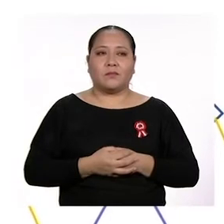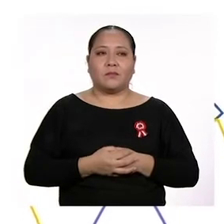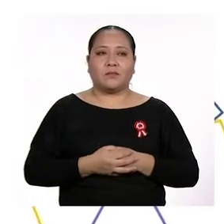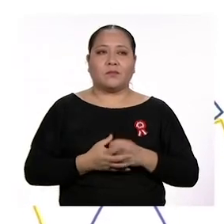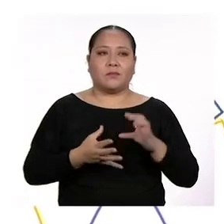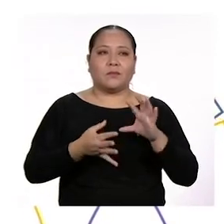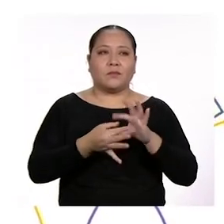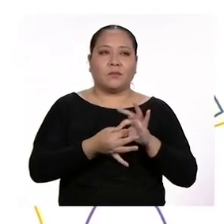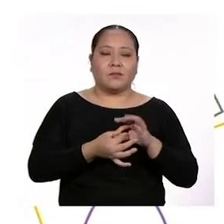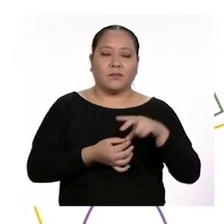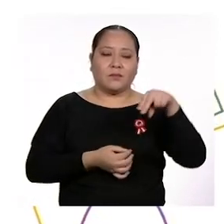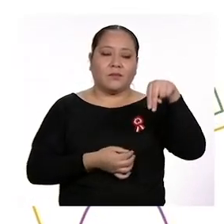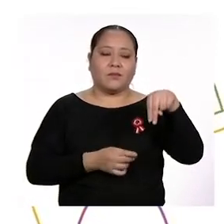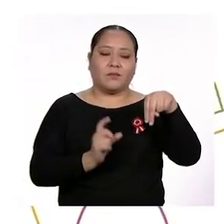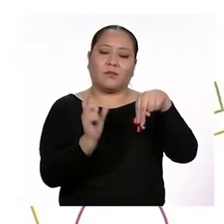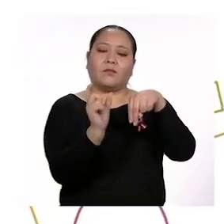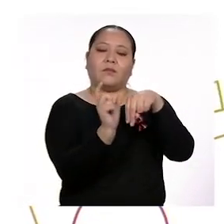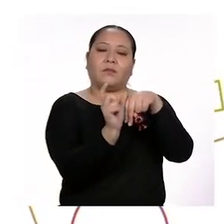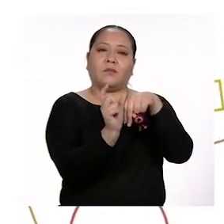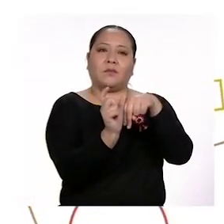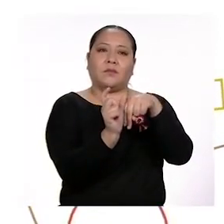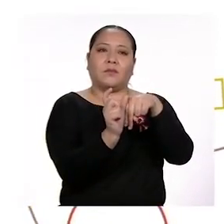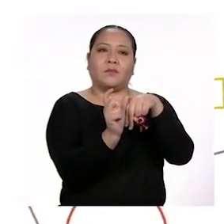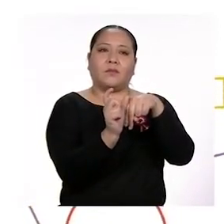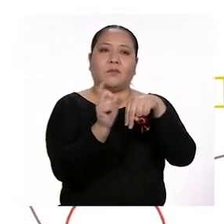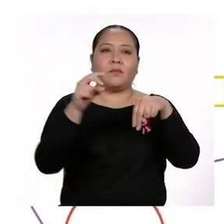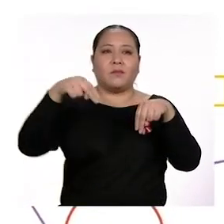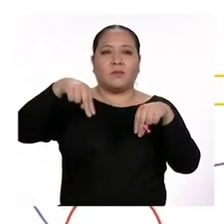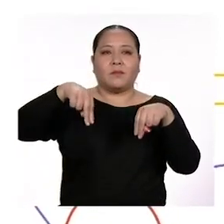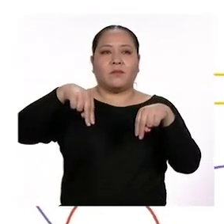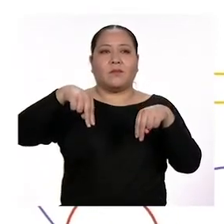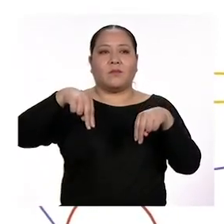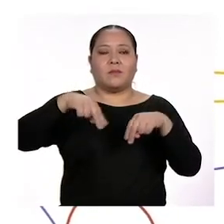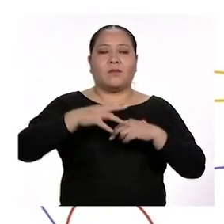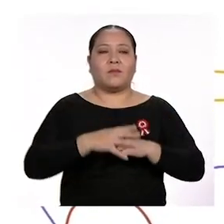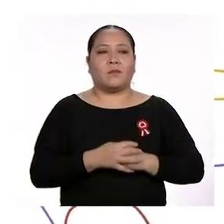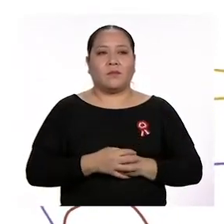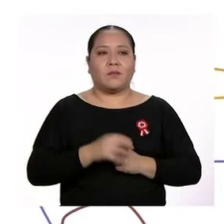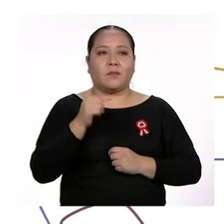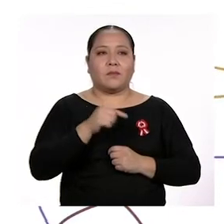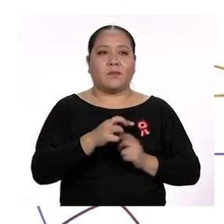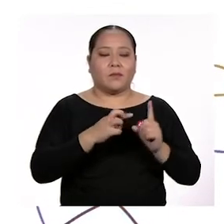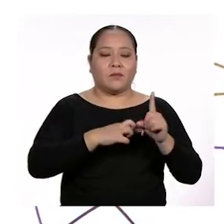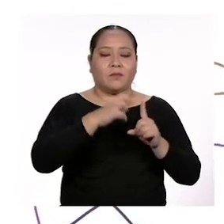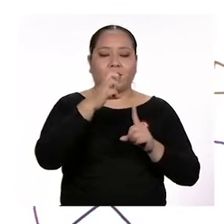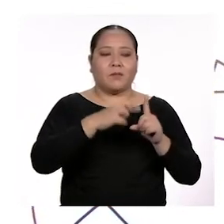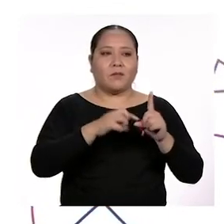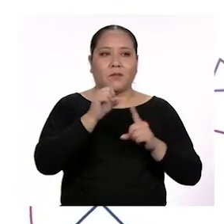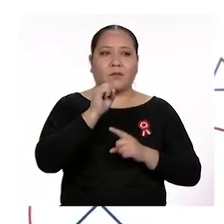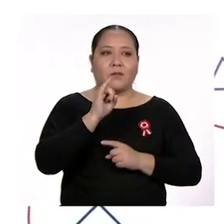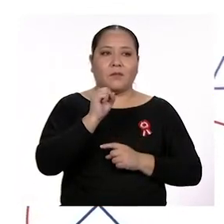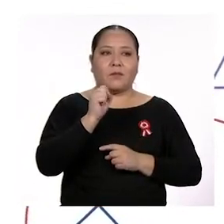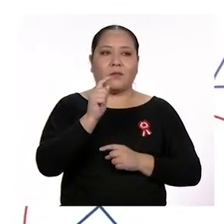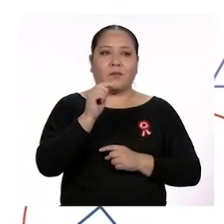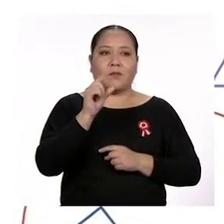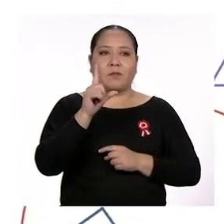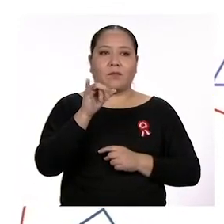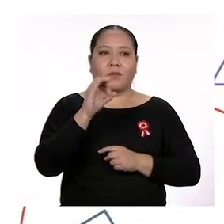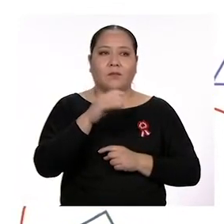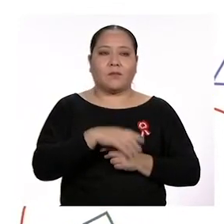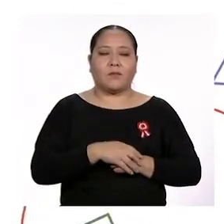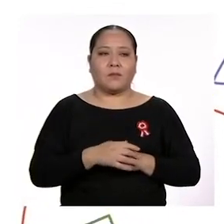del intervalo N y el intervalo P para los valores de la presión sistólica es igual al